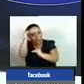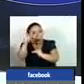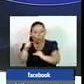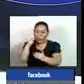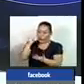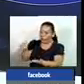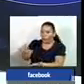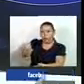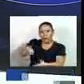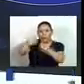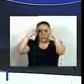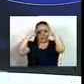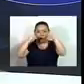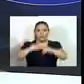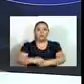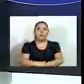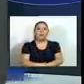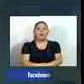Carla, buenas noches.